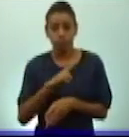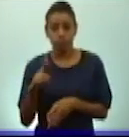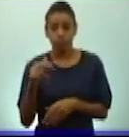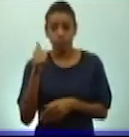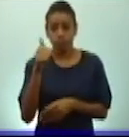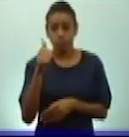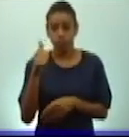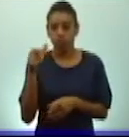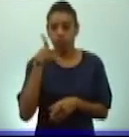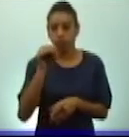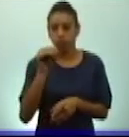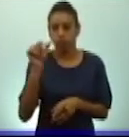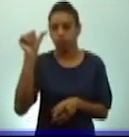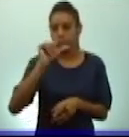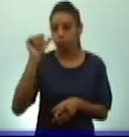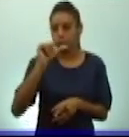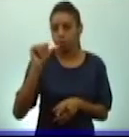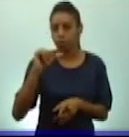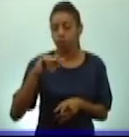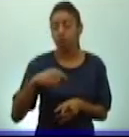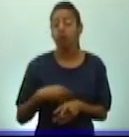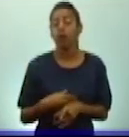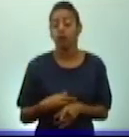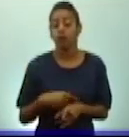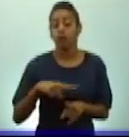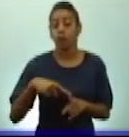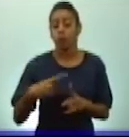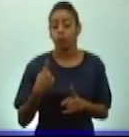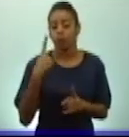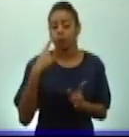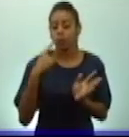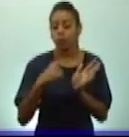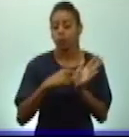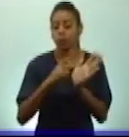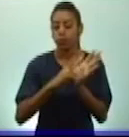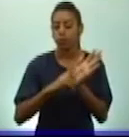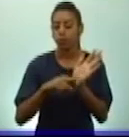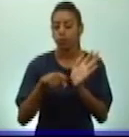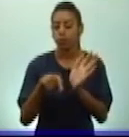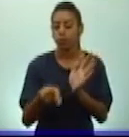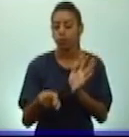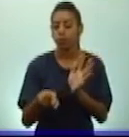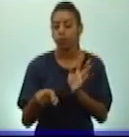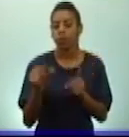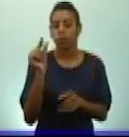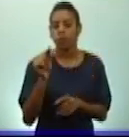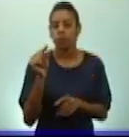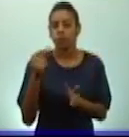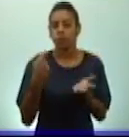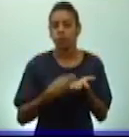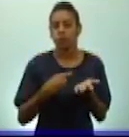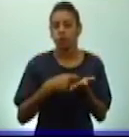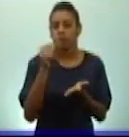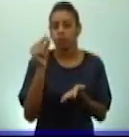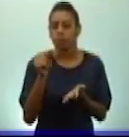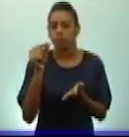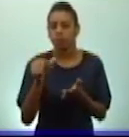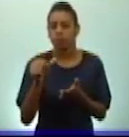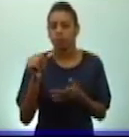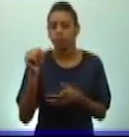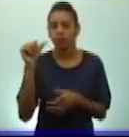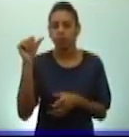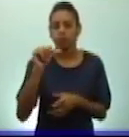favor del pueblo. Fueron capaces además de financiar organizaciones contrarrevolucionarias,